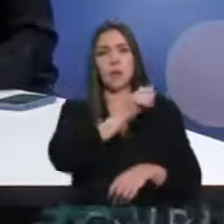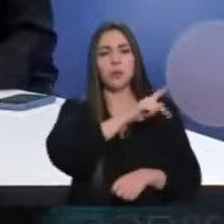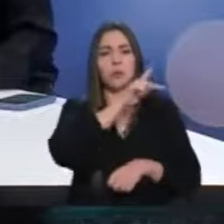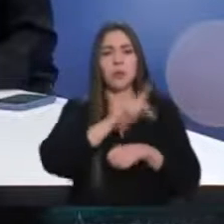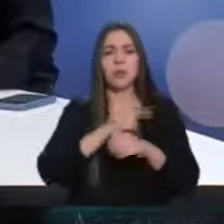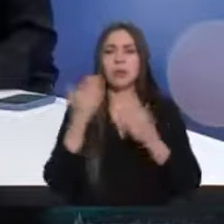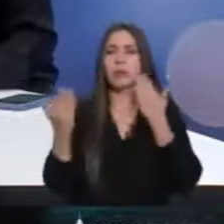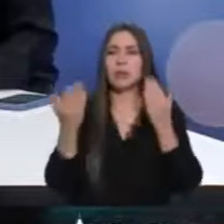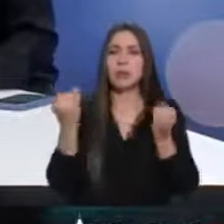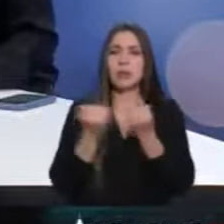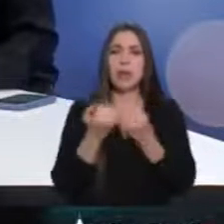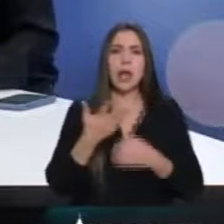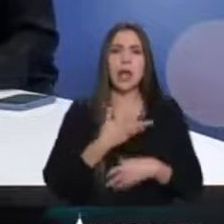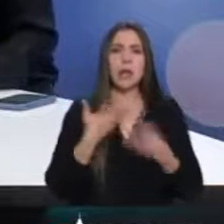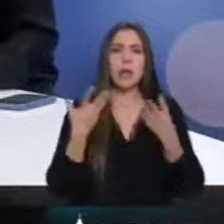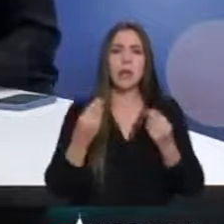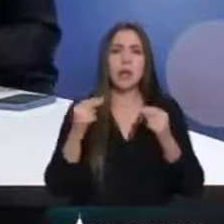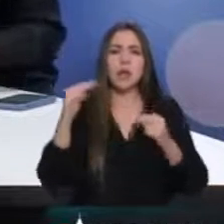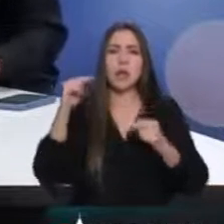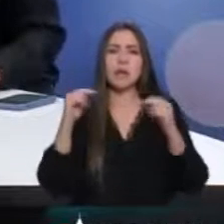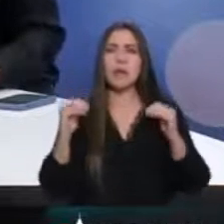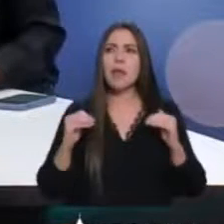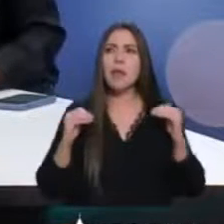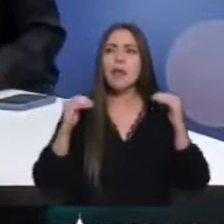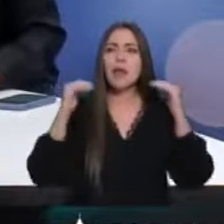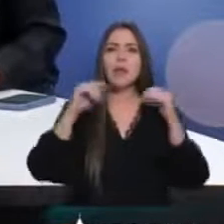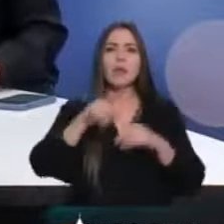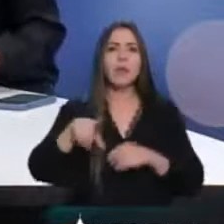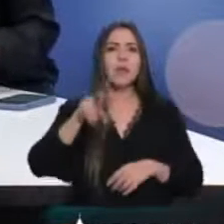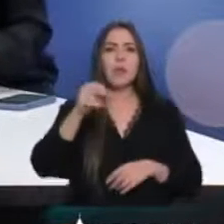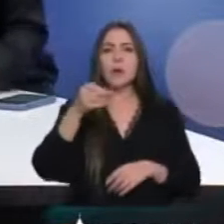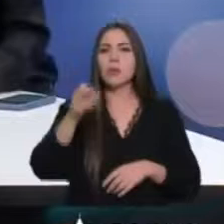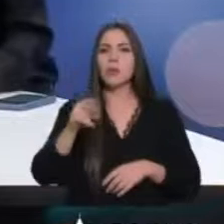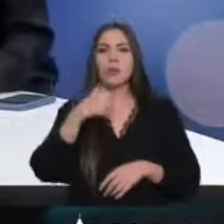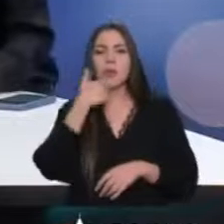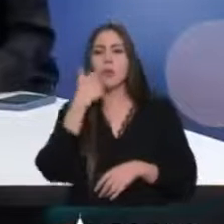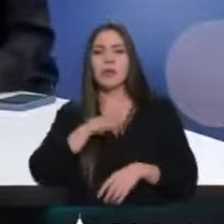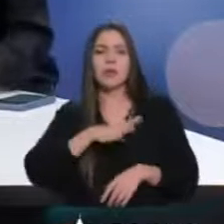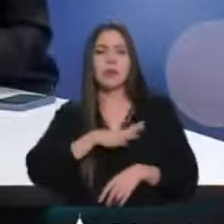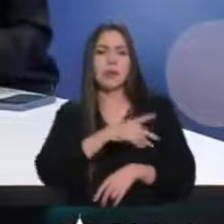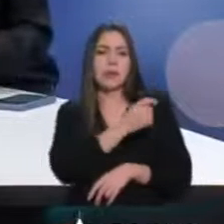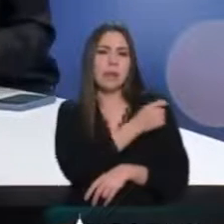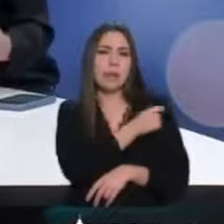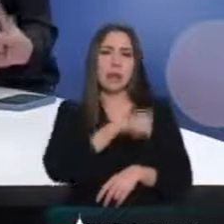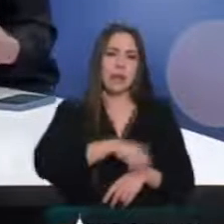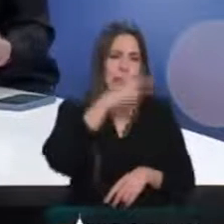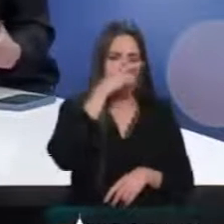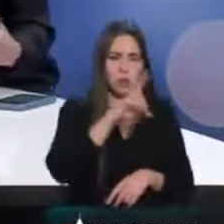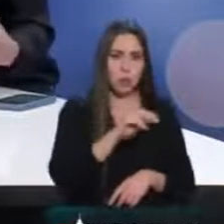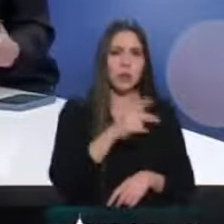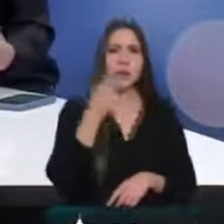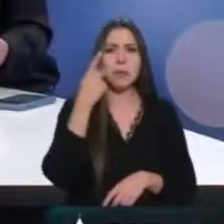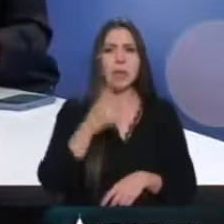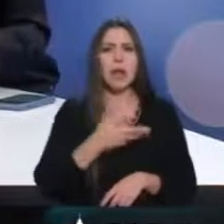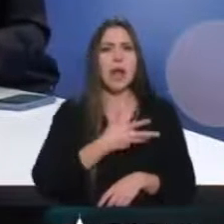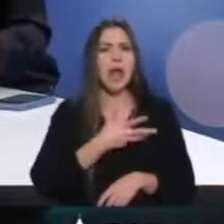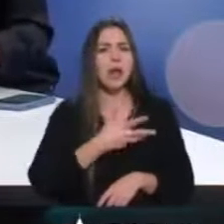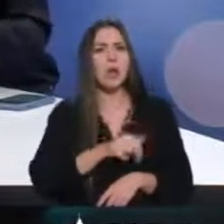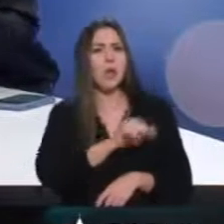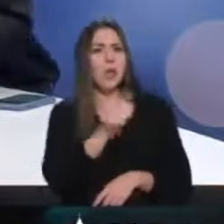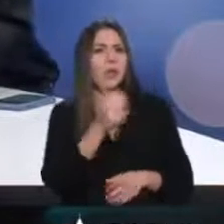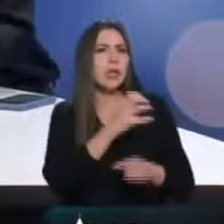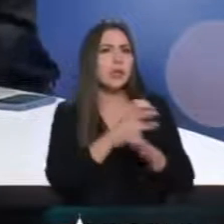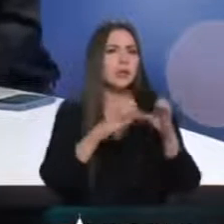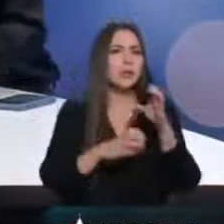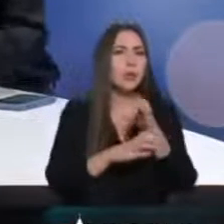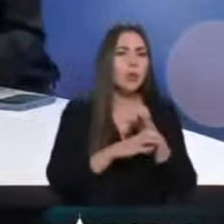justamente que han tenido altos niveles de abstencionismo, que no es nuestro caso. ¿Habría otros factores que nos diferencian